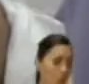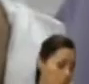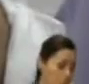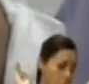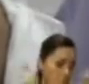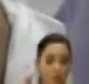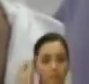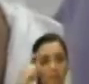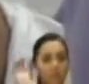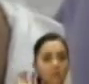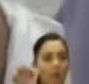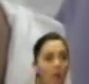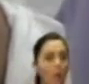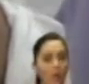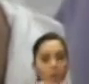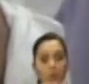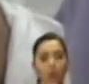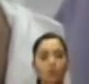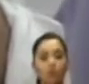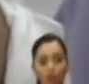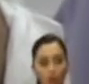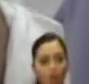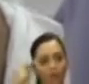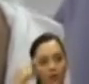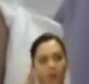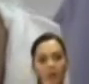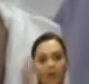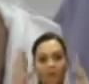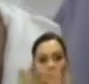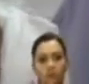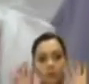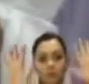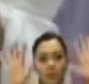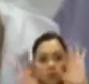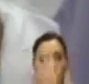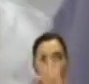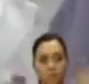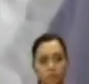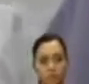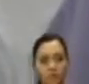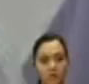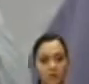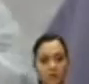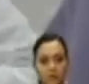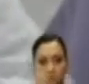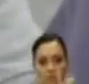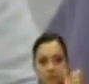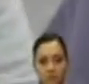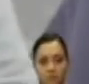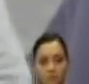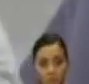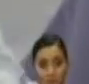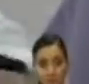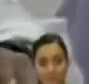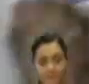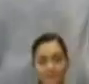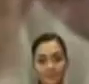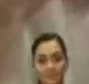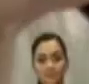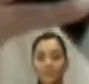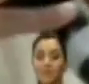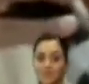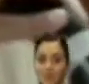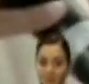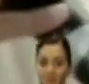Férez Cordero. No, aquí estamos en el gobierno de la Revolución Ciudadana. Mano limpia para servicio de nuestra gente. ¿Okay? Señor presidente,